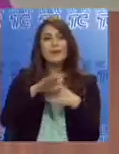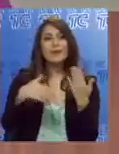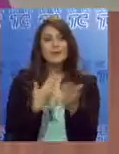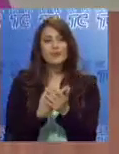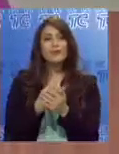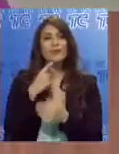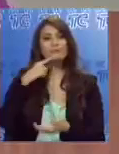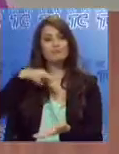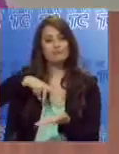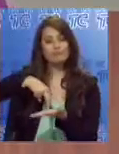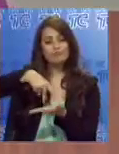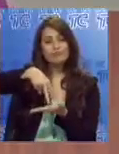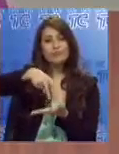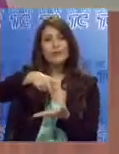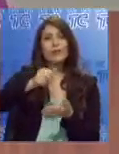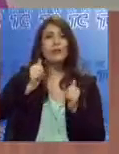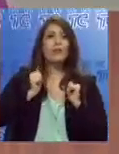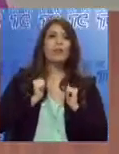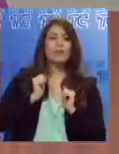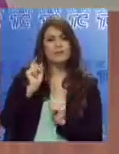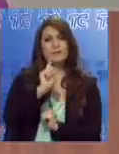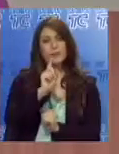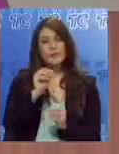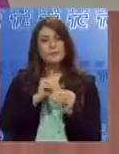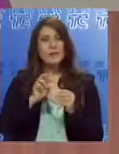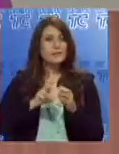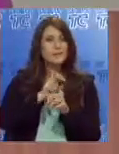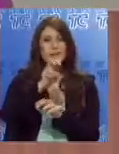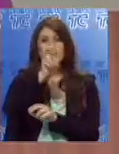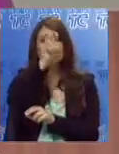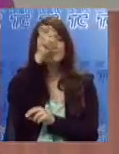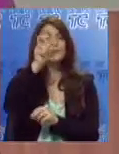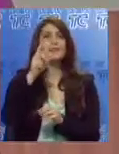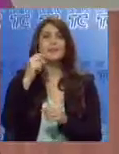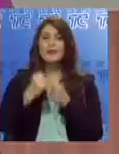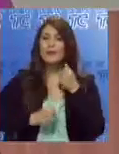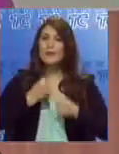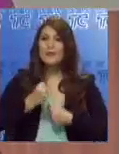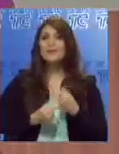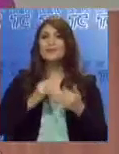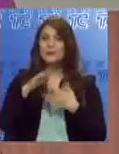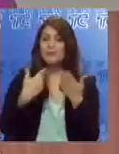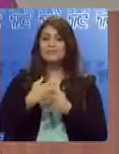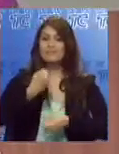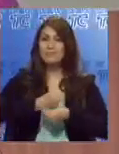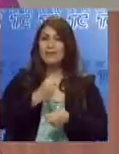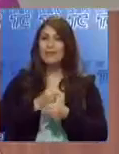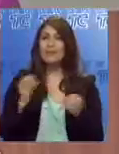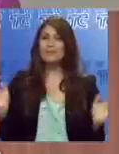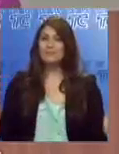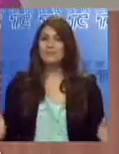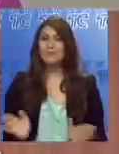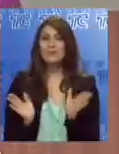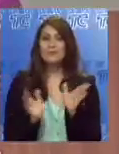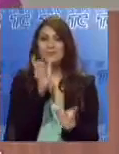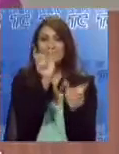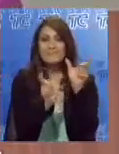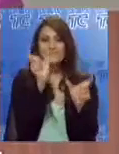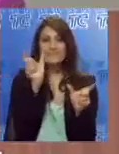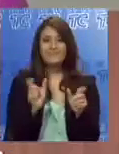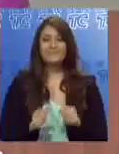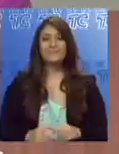senderismo, caminatas, bicicleta, escalada, entre otras. Estamos trabajando para hacer un programa fuerte en relación a esto.